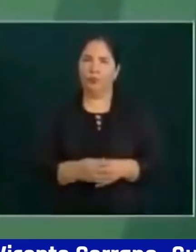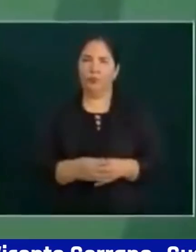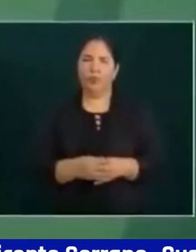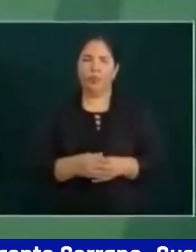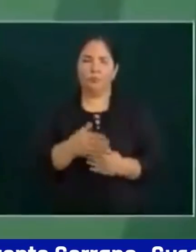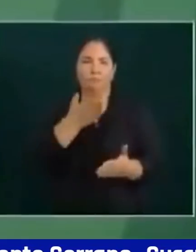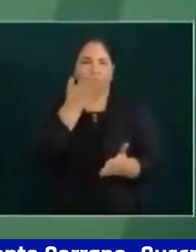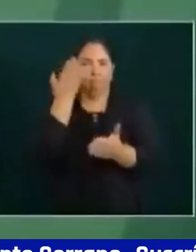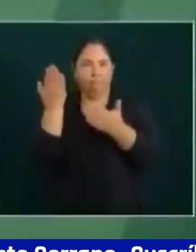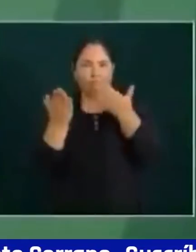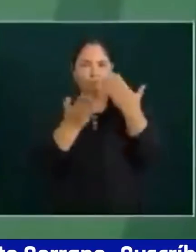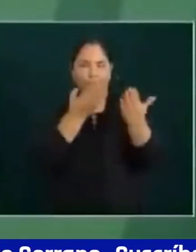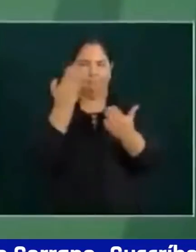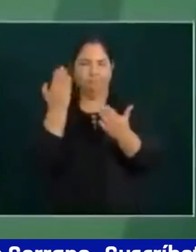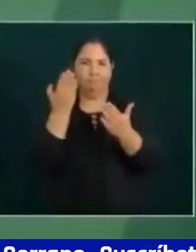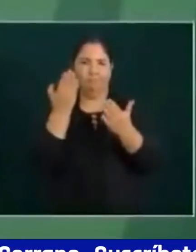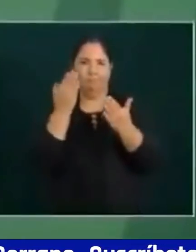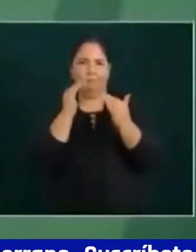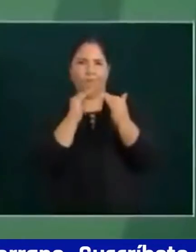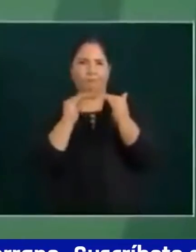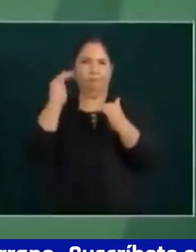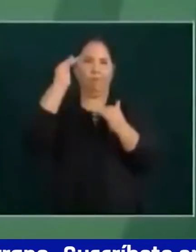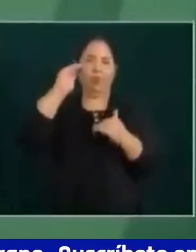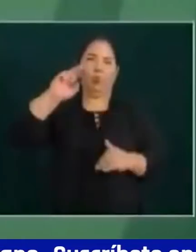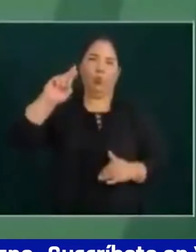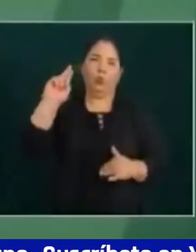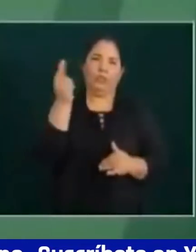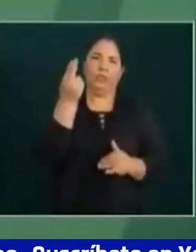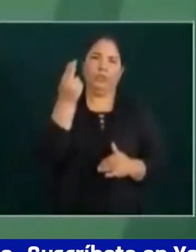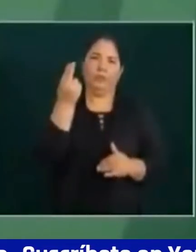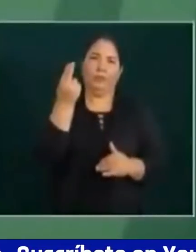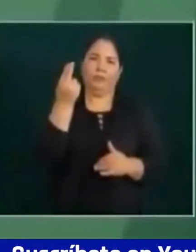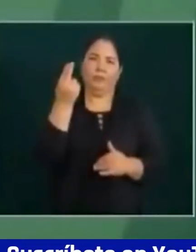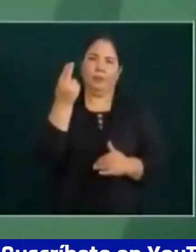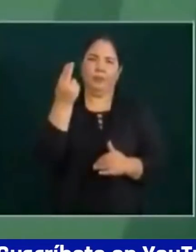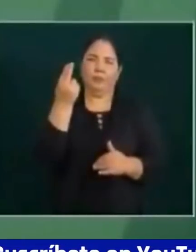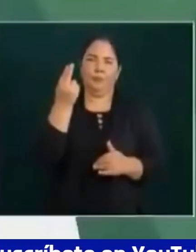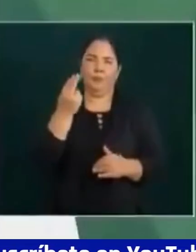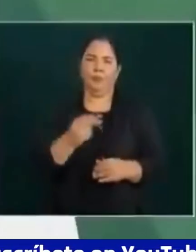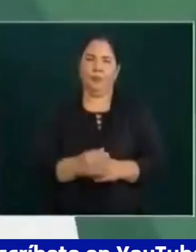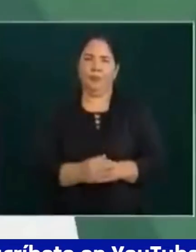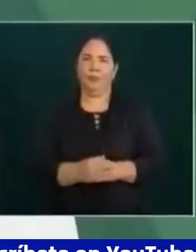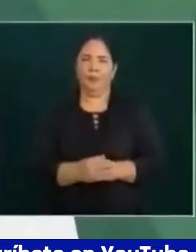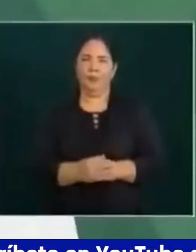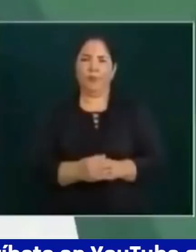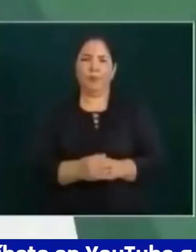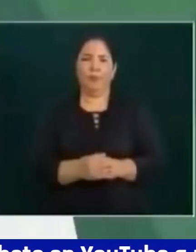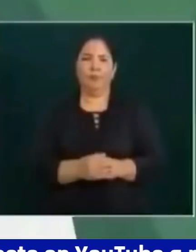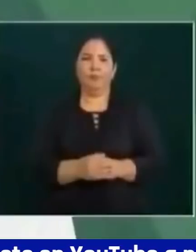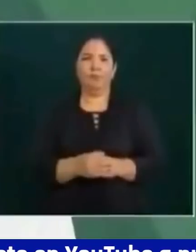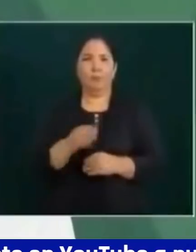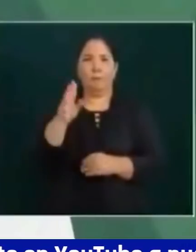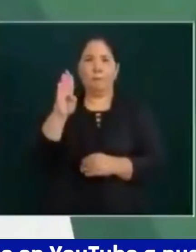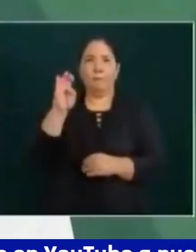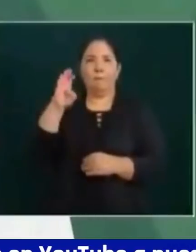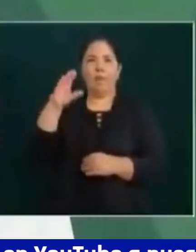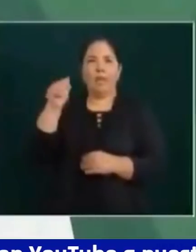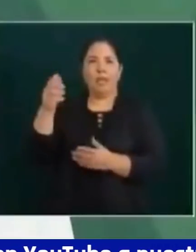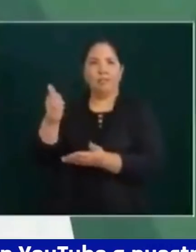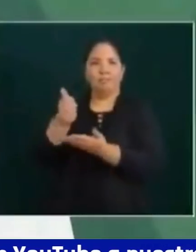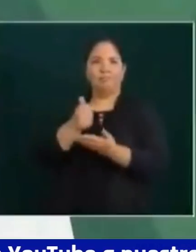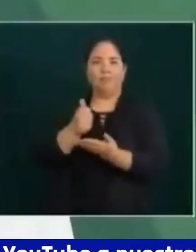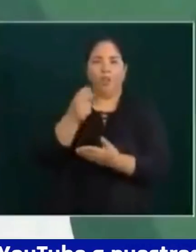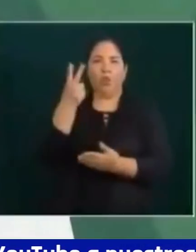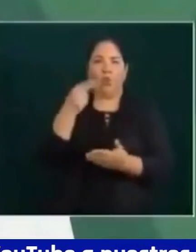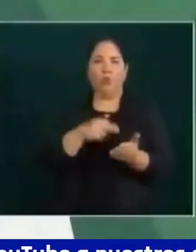que estudian en el nivel superior, en el nivel universitario, que reciben una beca de